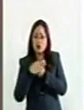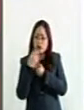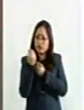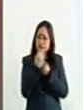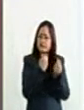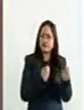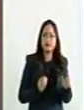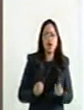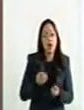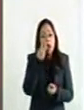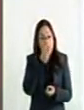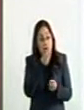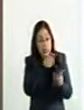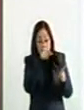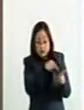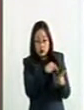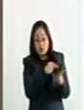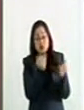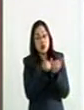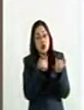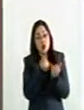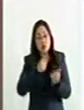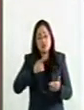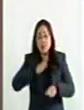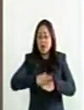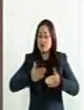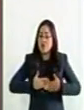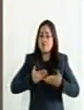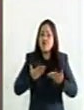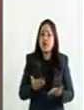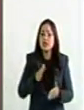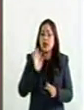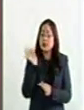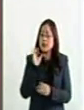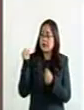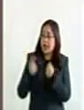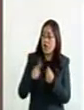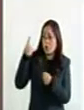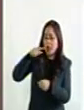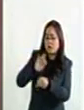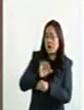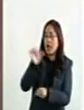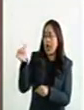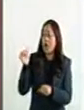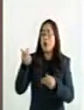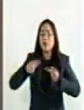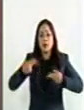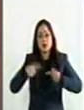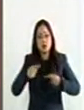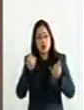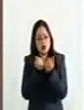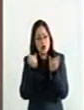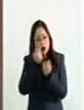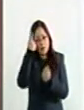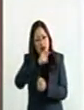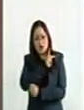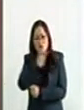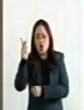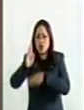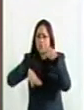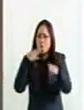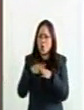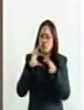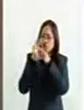que este tipo de actos estimulen la confianza de que al hacer algo por otro ser humano, lo hacemos por toda la humanidad.